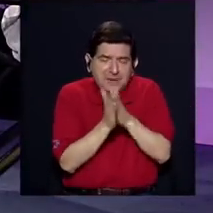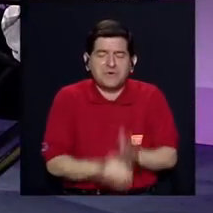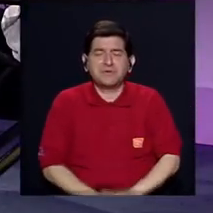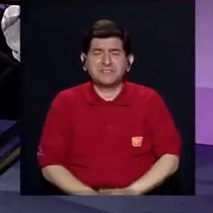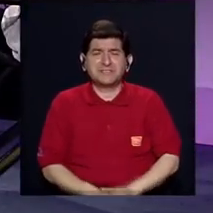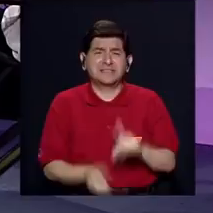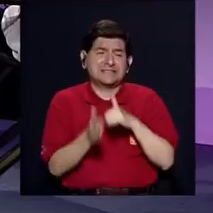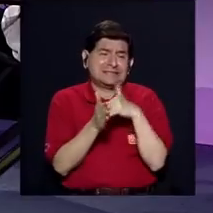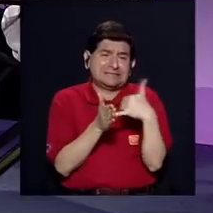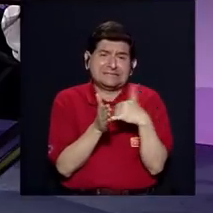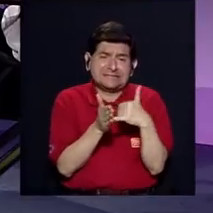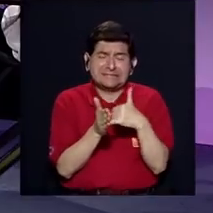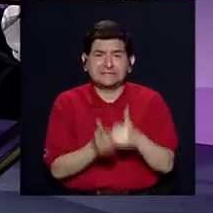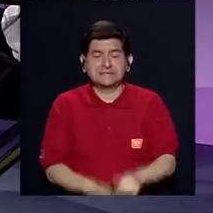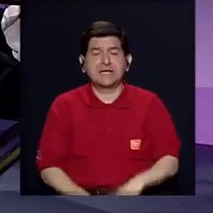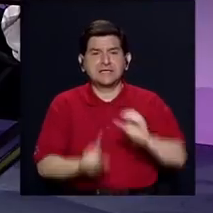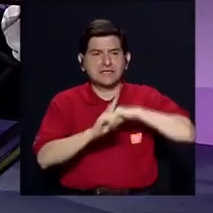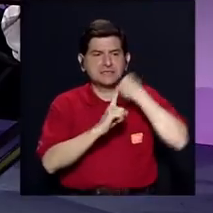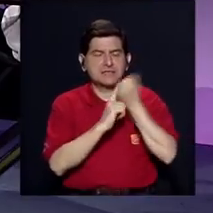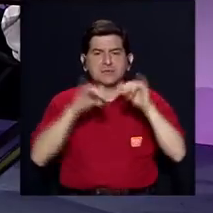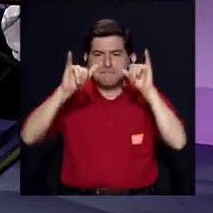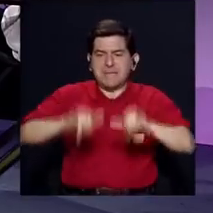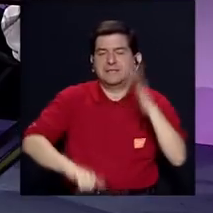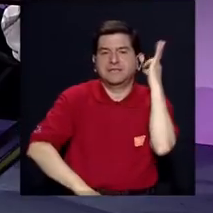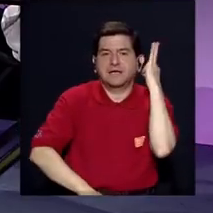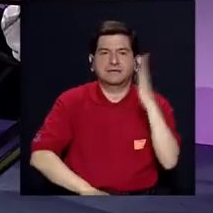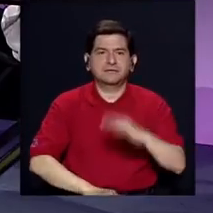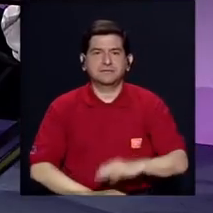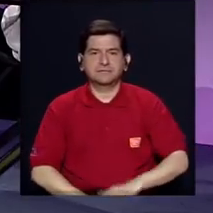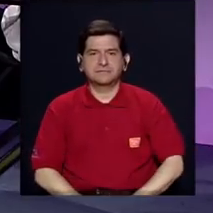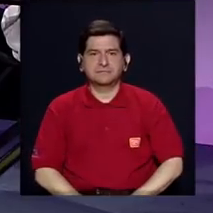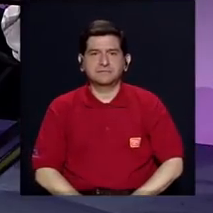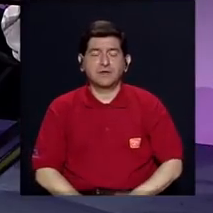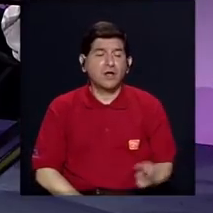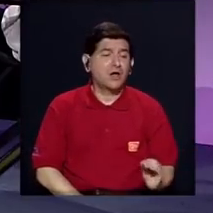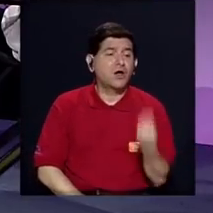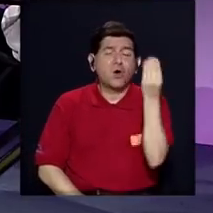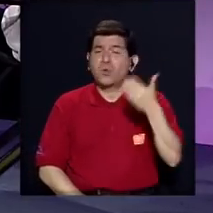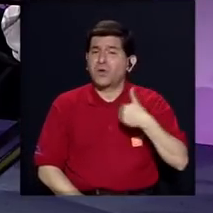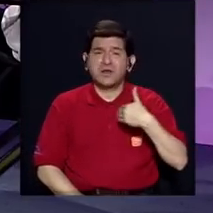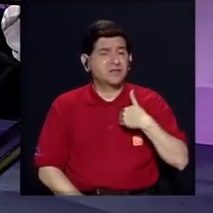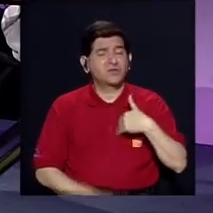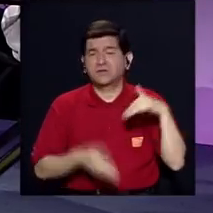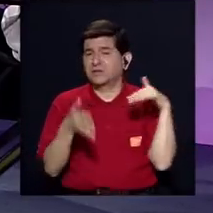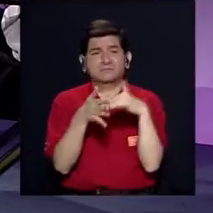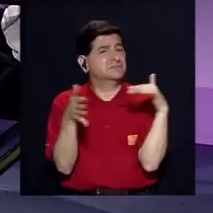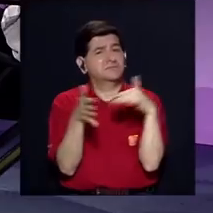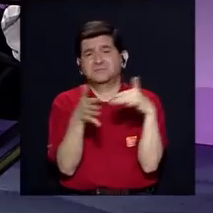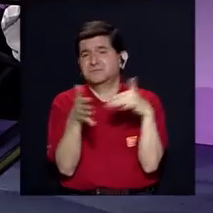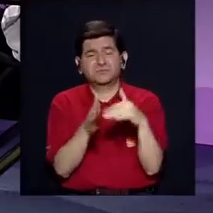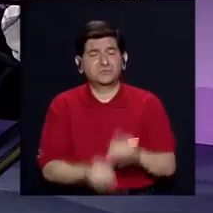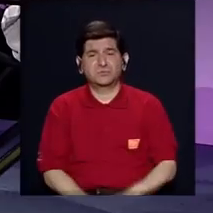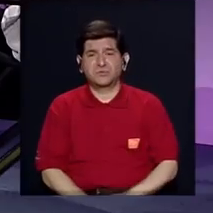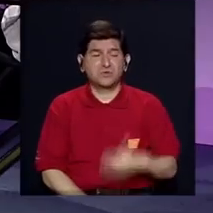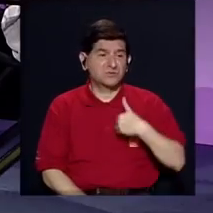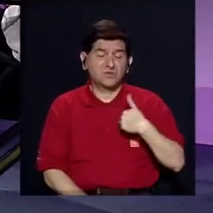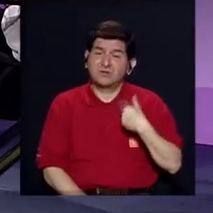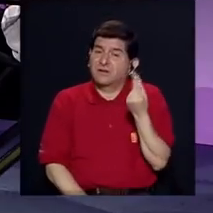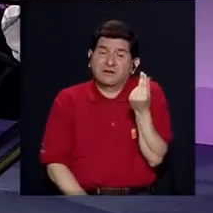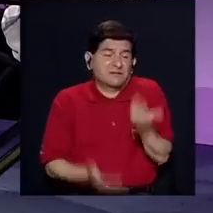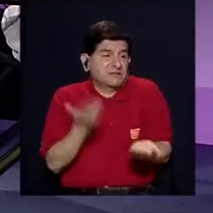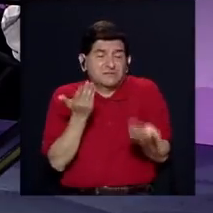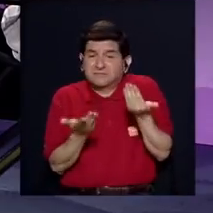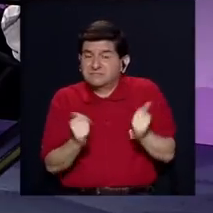vulnerabilidad en la que la sociedad tiene a las mujeres muchachas que no han tenido una formación porque no tienen los recursos